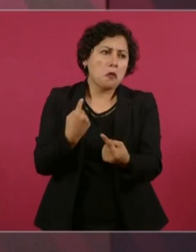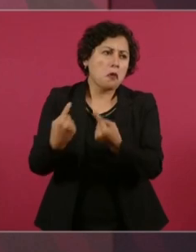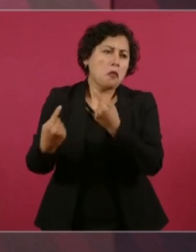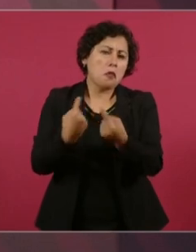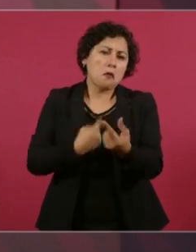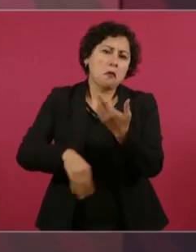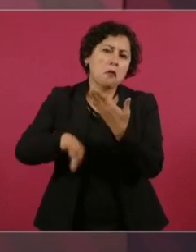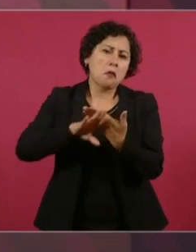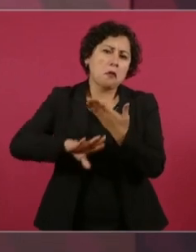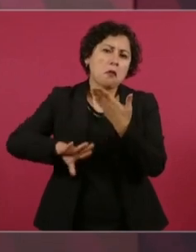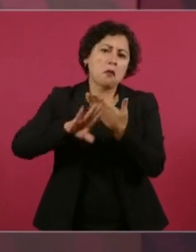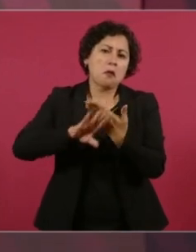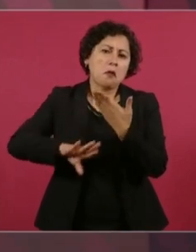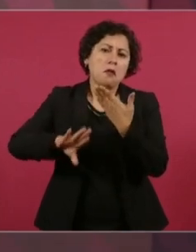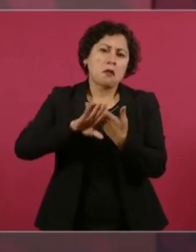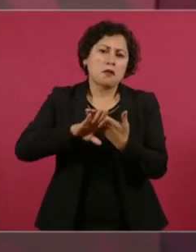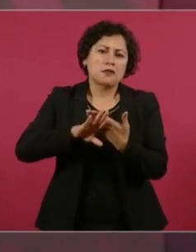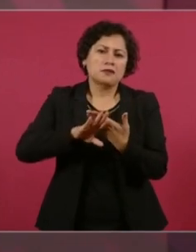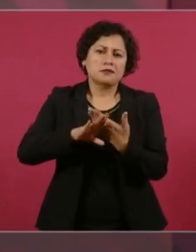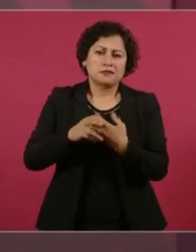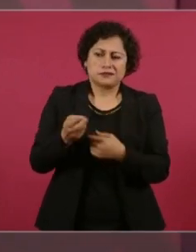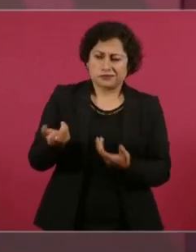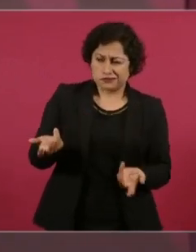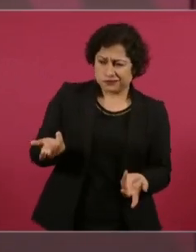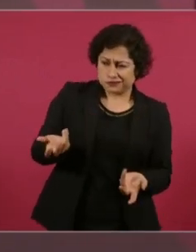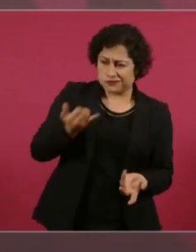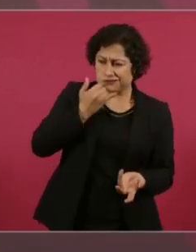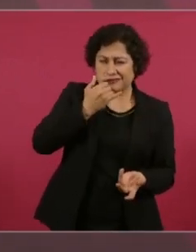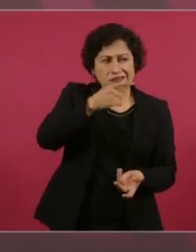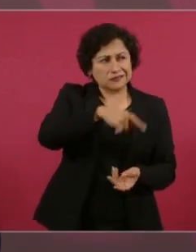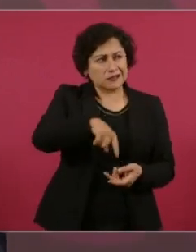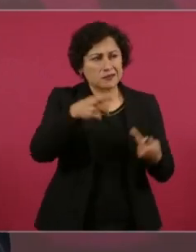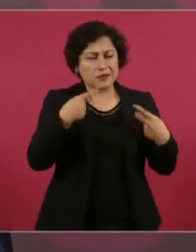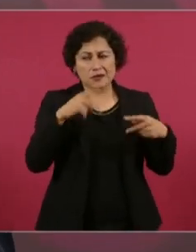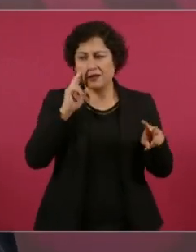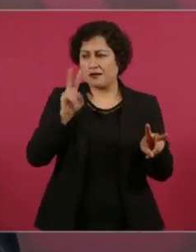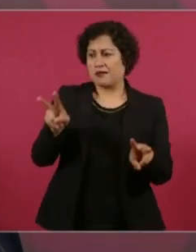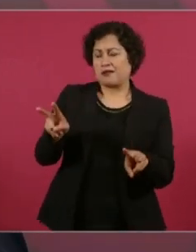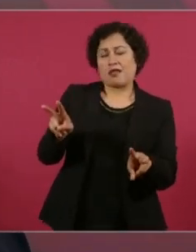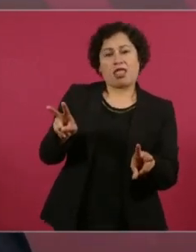Eso no le gusta a la gente.